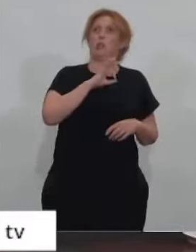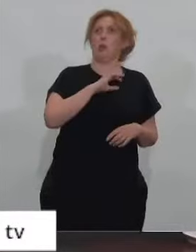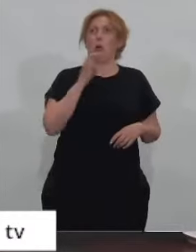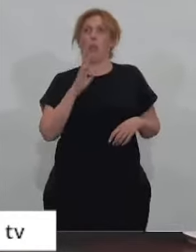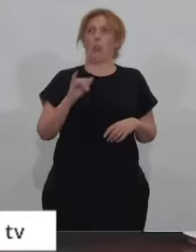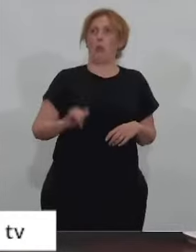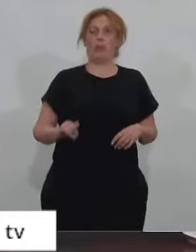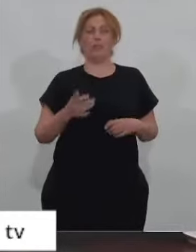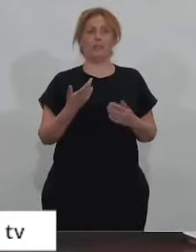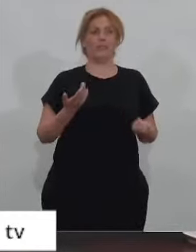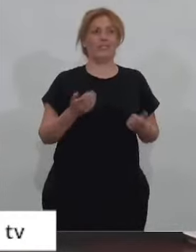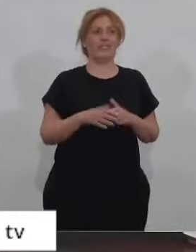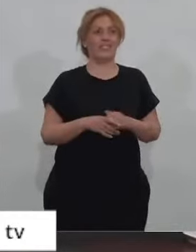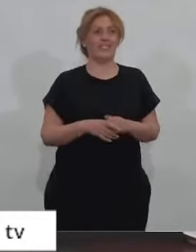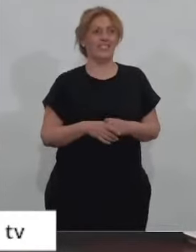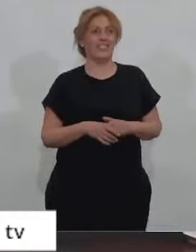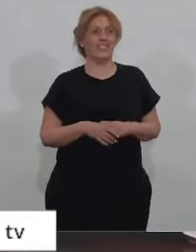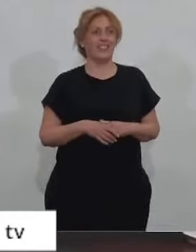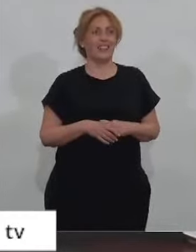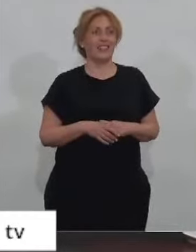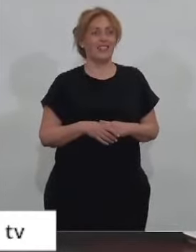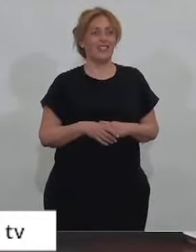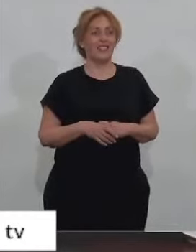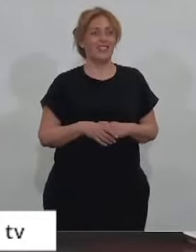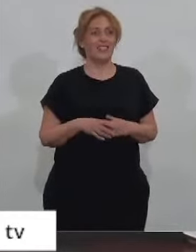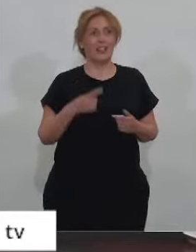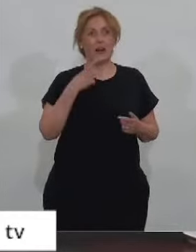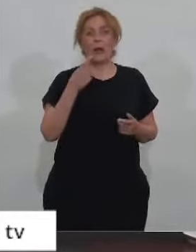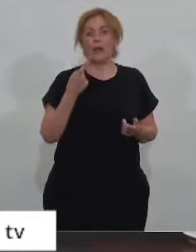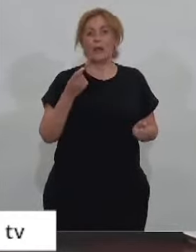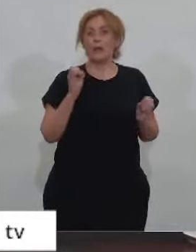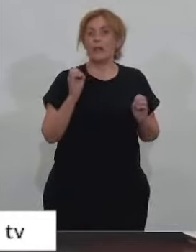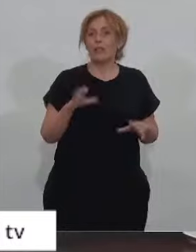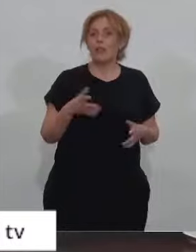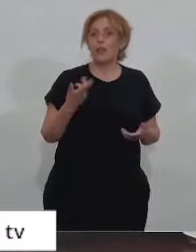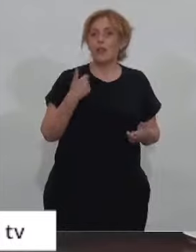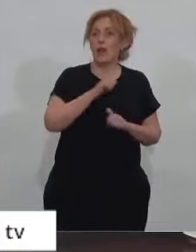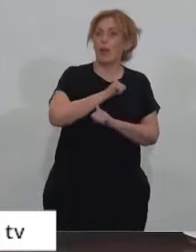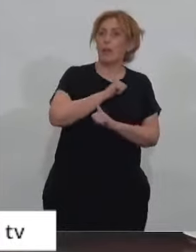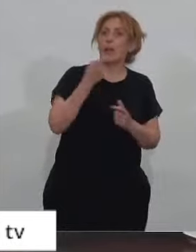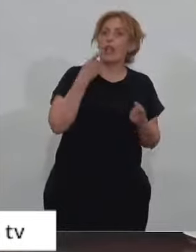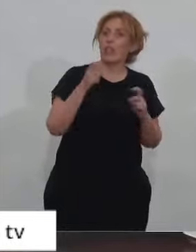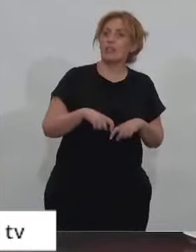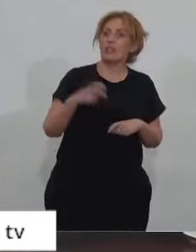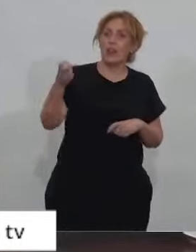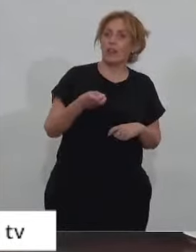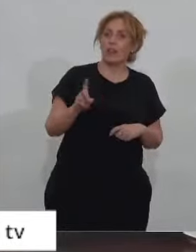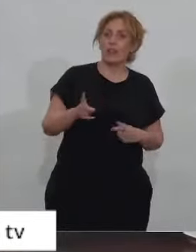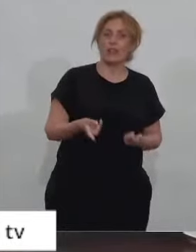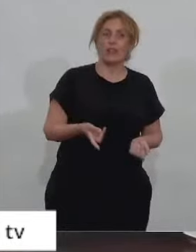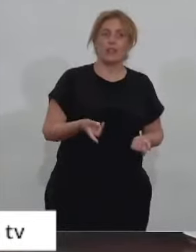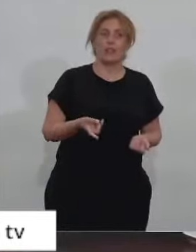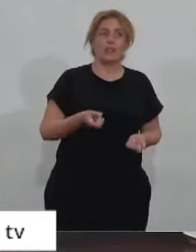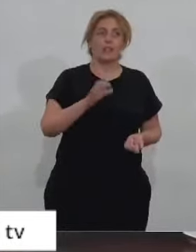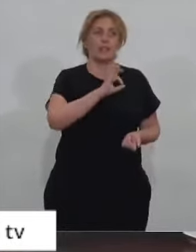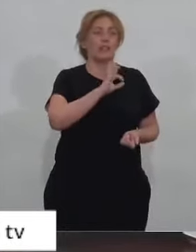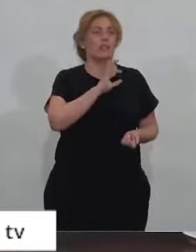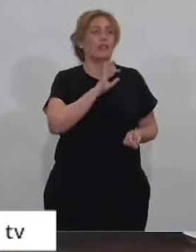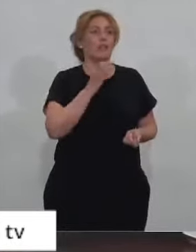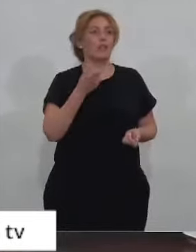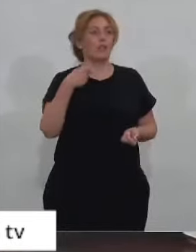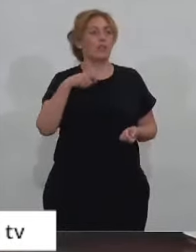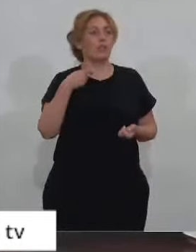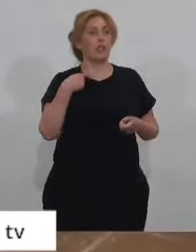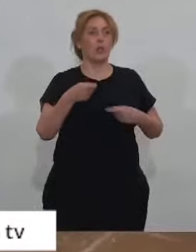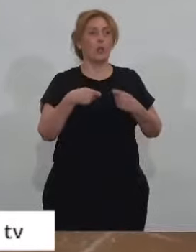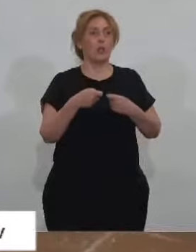Y les dejó tirado. Si se quedaron esperando. Eso, señor presidente, no es negociación. Si es muy fácil llegar, sentarse